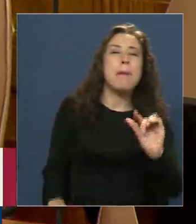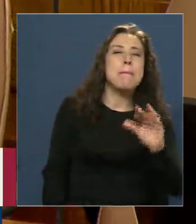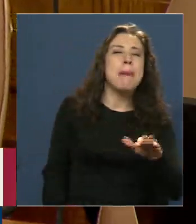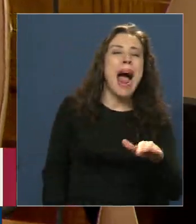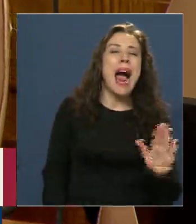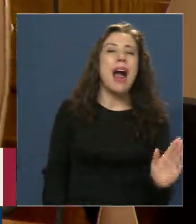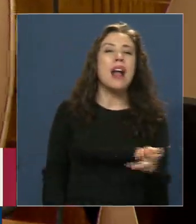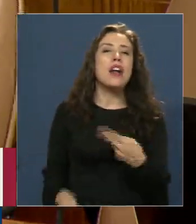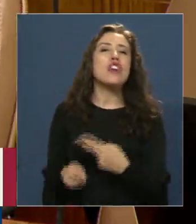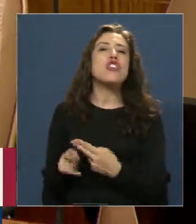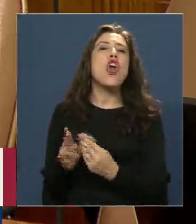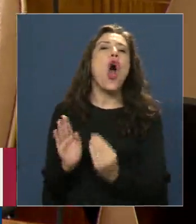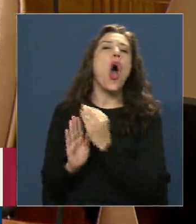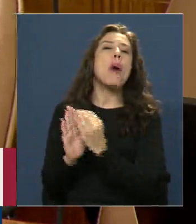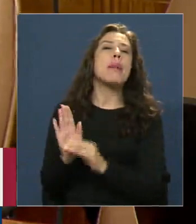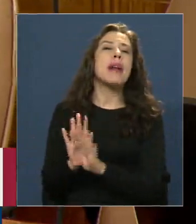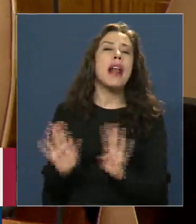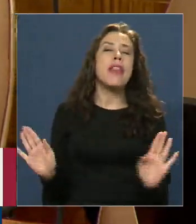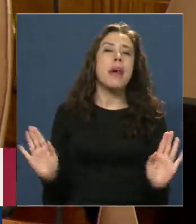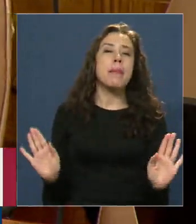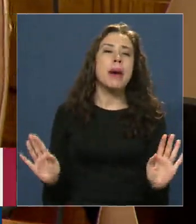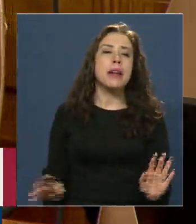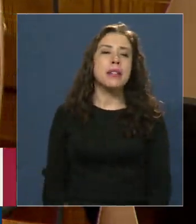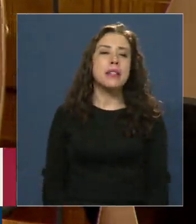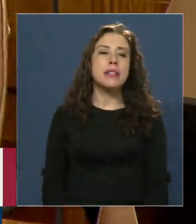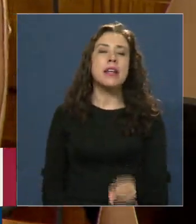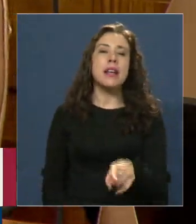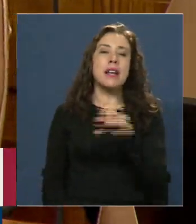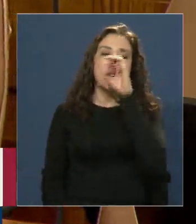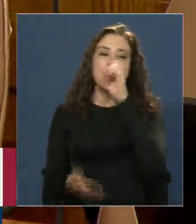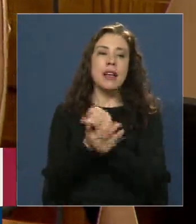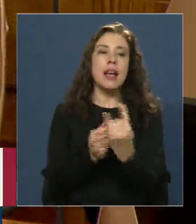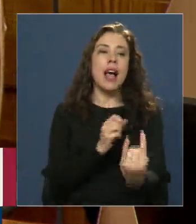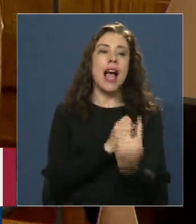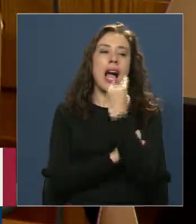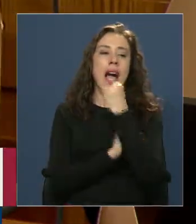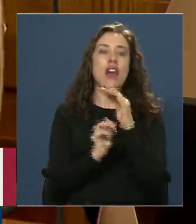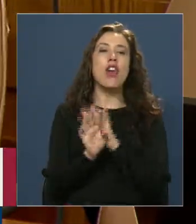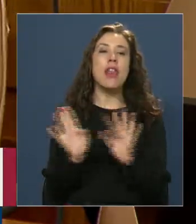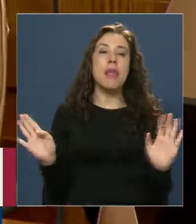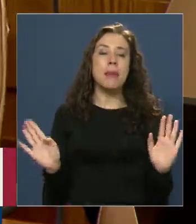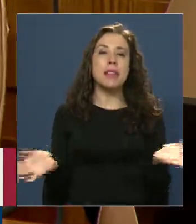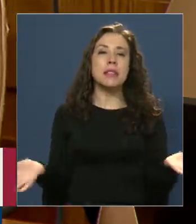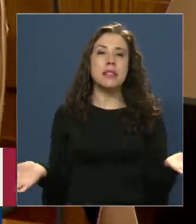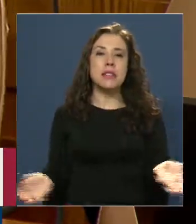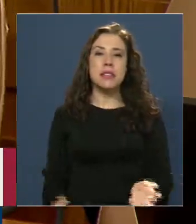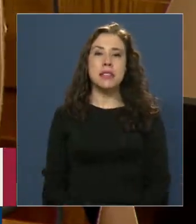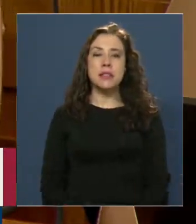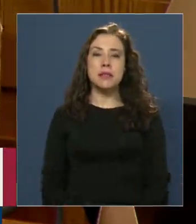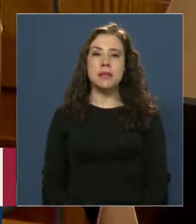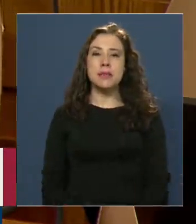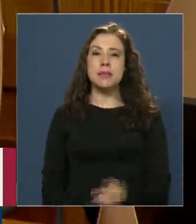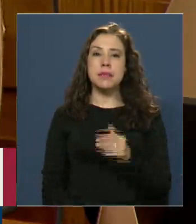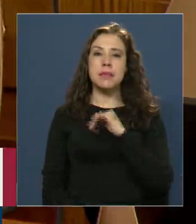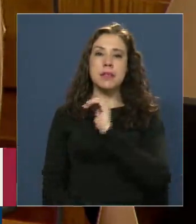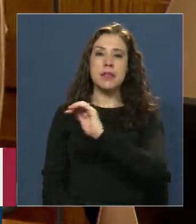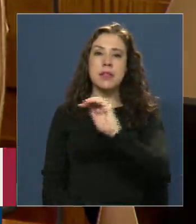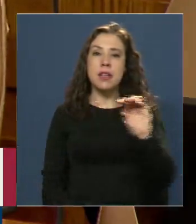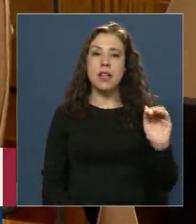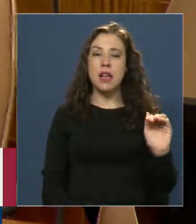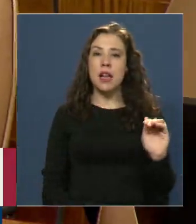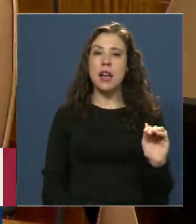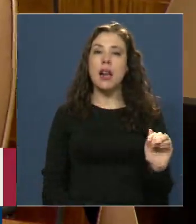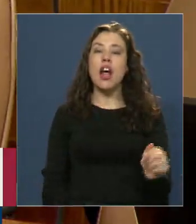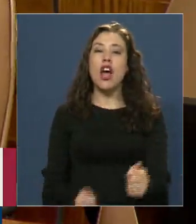Son títulos honoríficos que nos llevan al engaño. Hago un llamado a los compañeras y compañeros